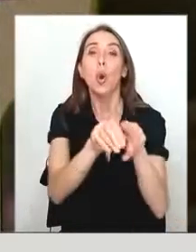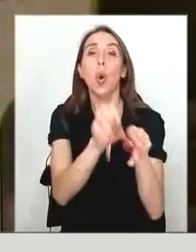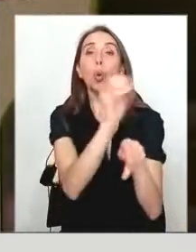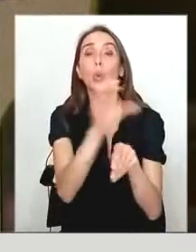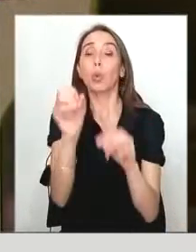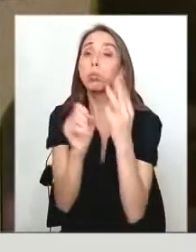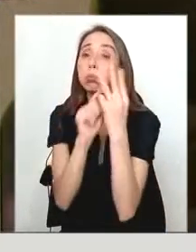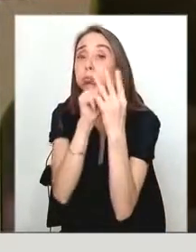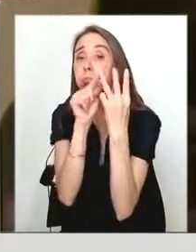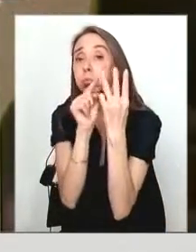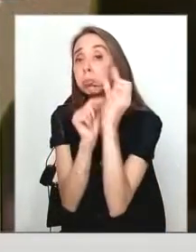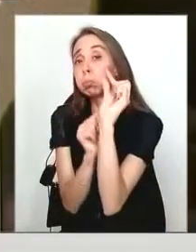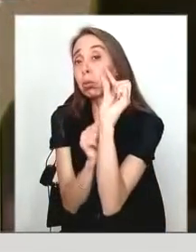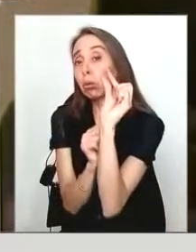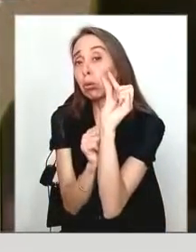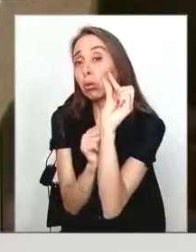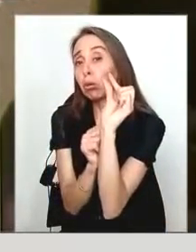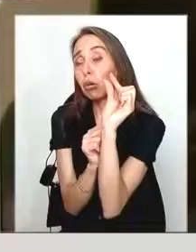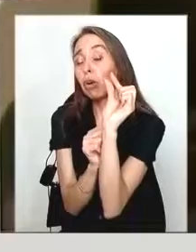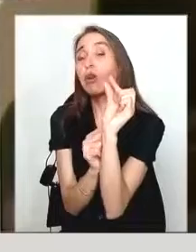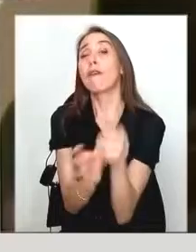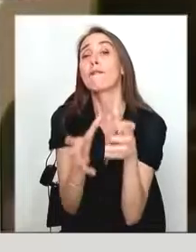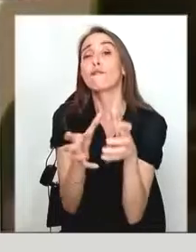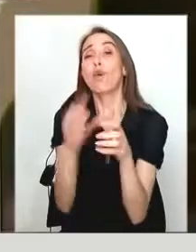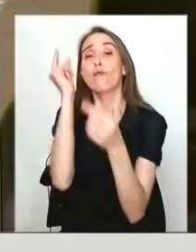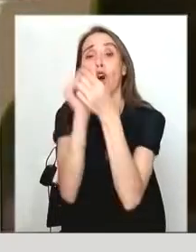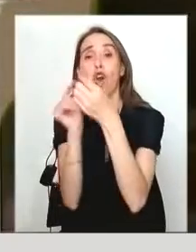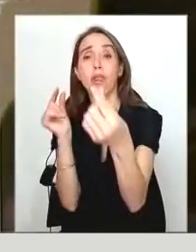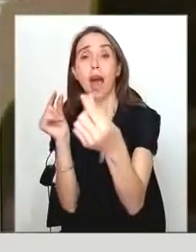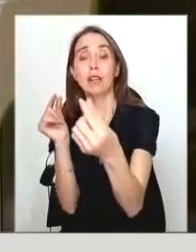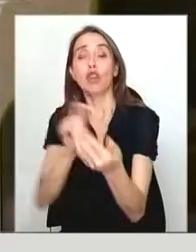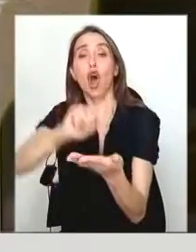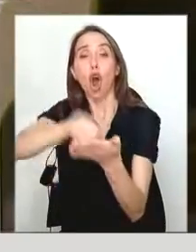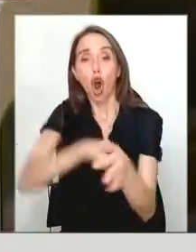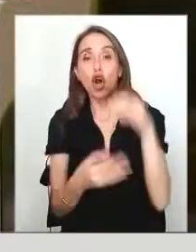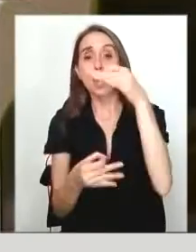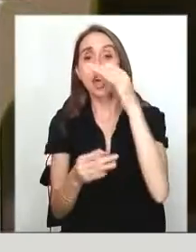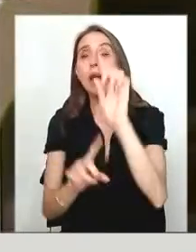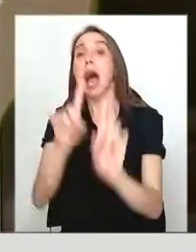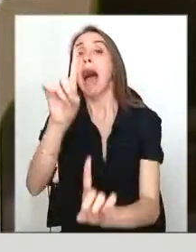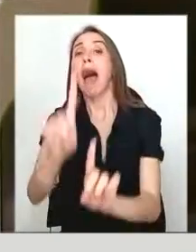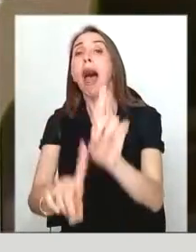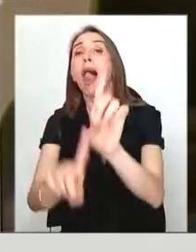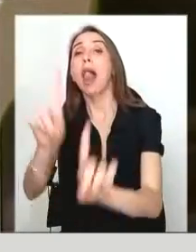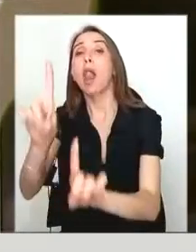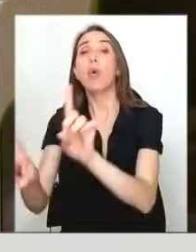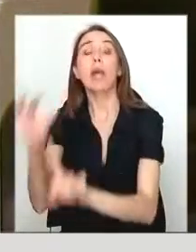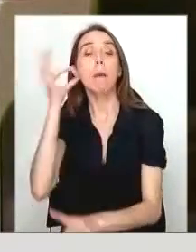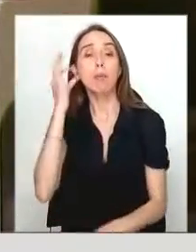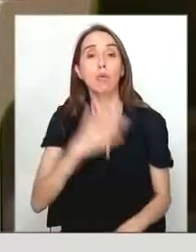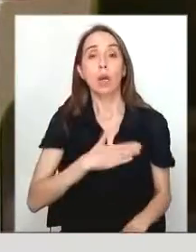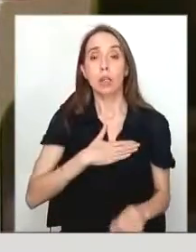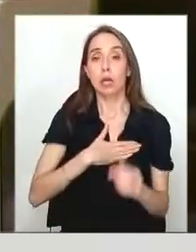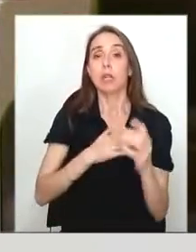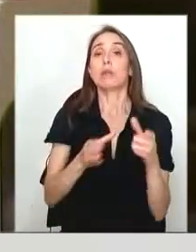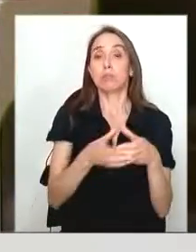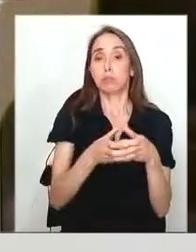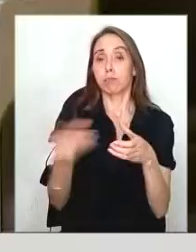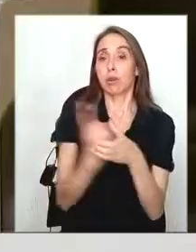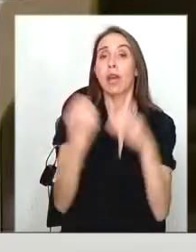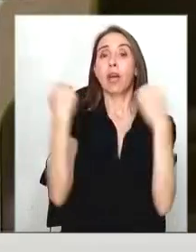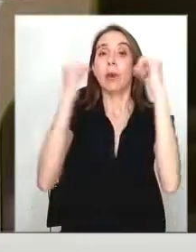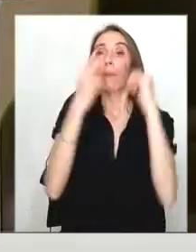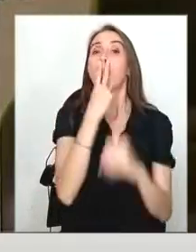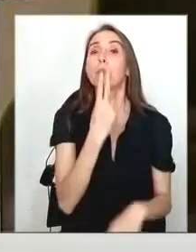poquititos hoy día en nuestro fútbol nacional, que han firmado contratos con algunas mujeres de su equipo. En el caso de Deportes Puerto Montt, que es donde yo